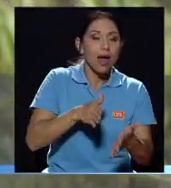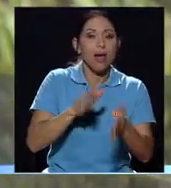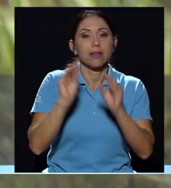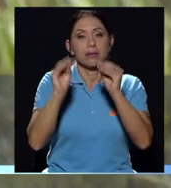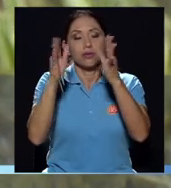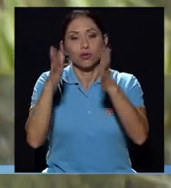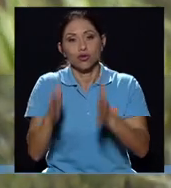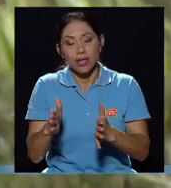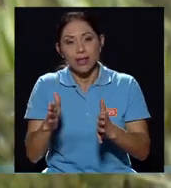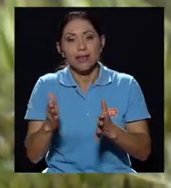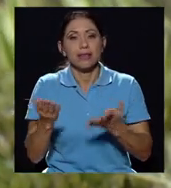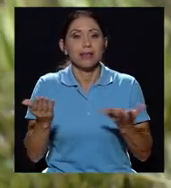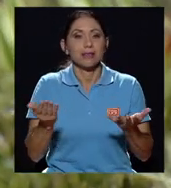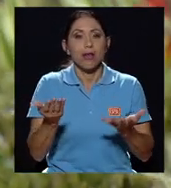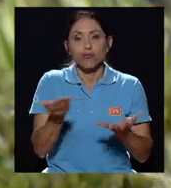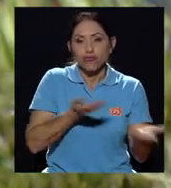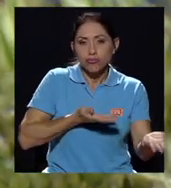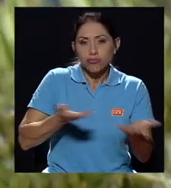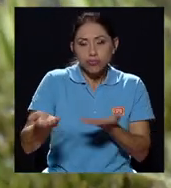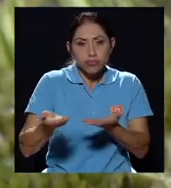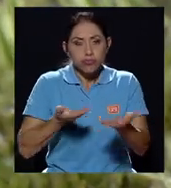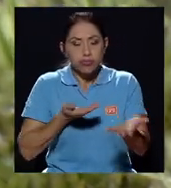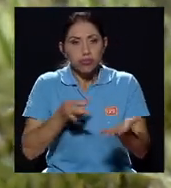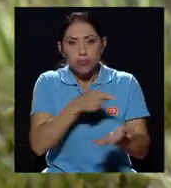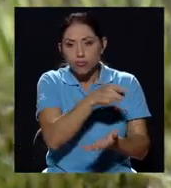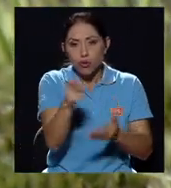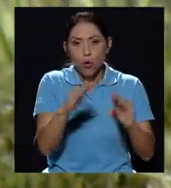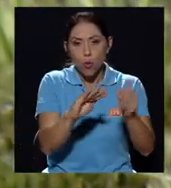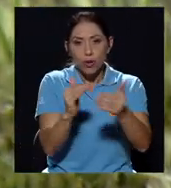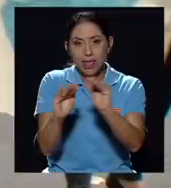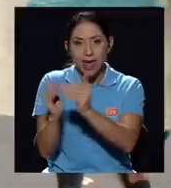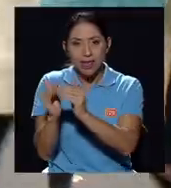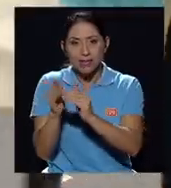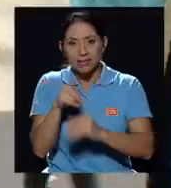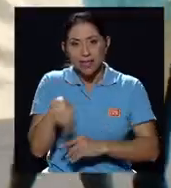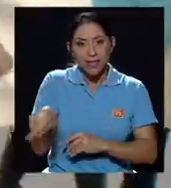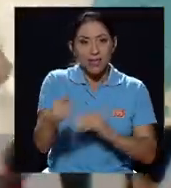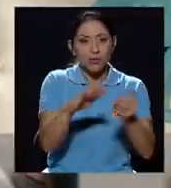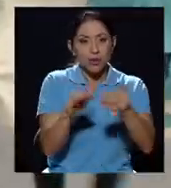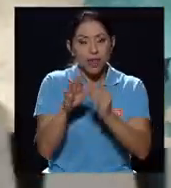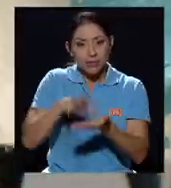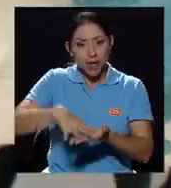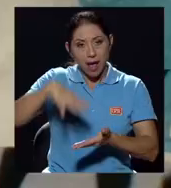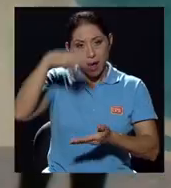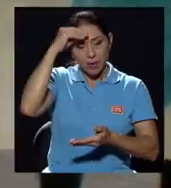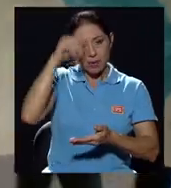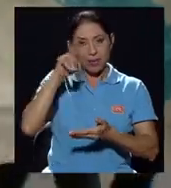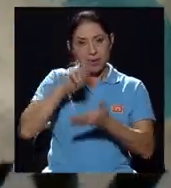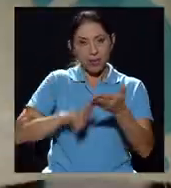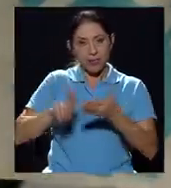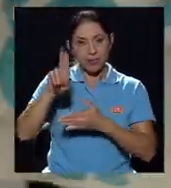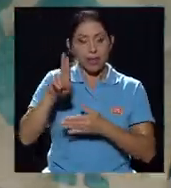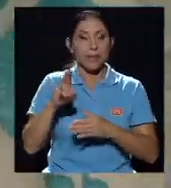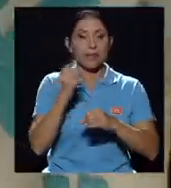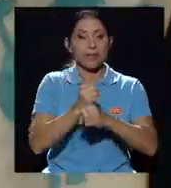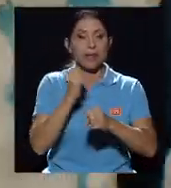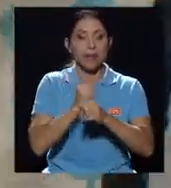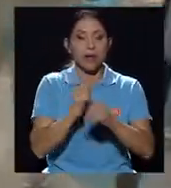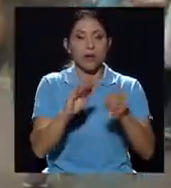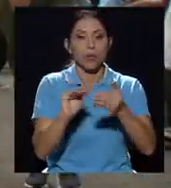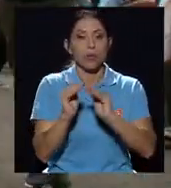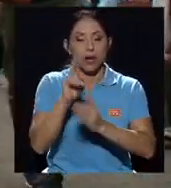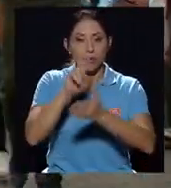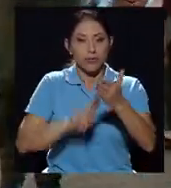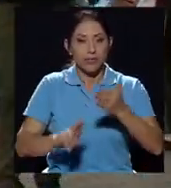docentes y aprendemos mutuamente de las comunidades y las comunidades de la universidad. El trabajo comunal